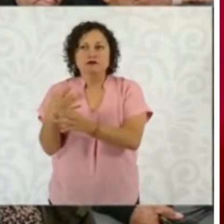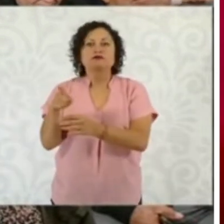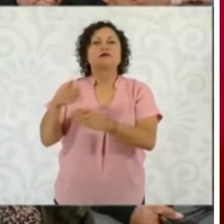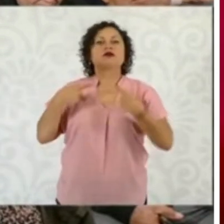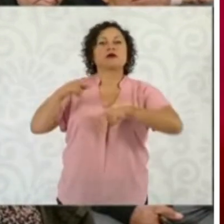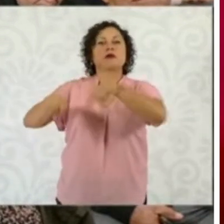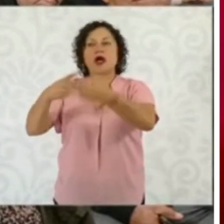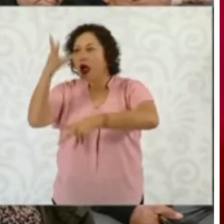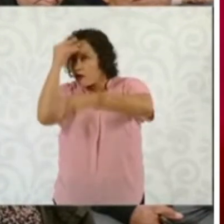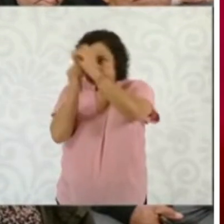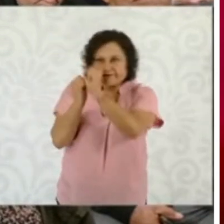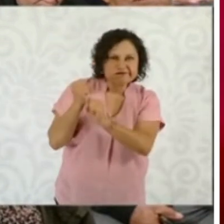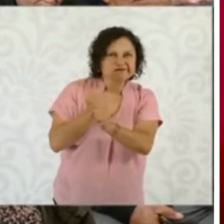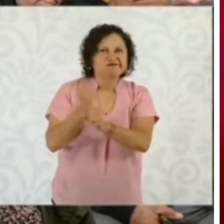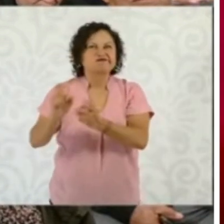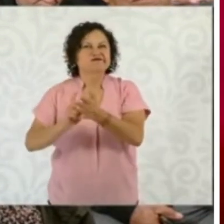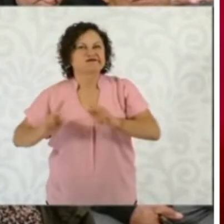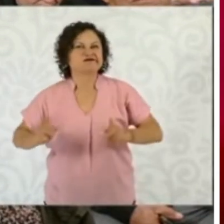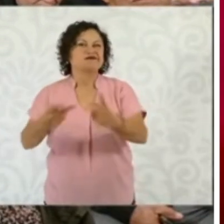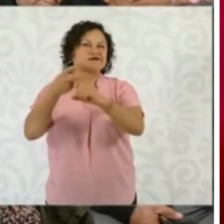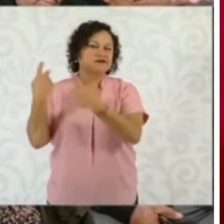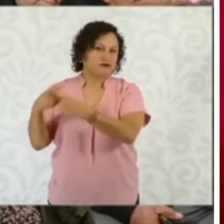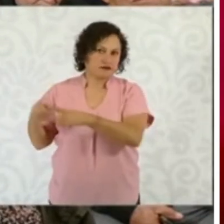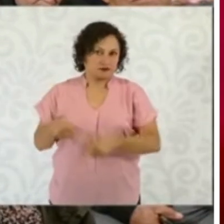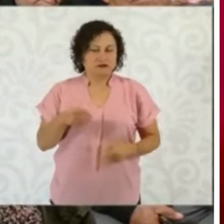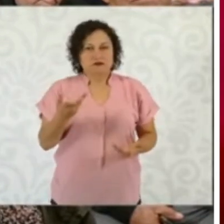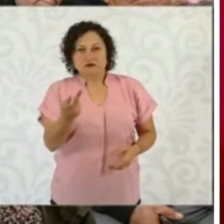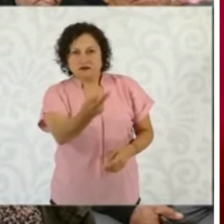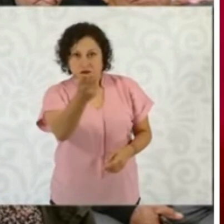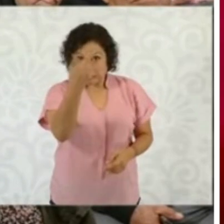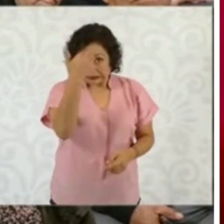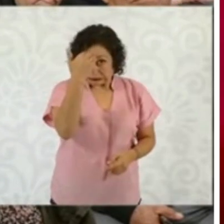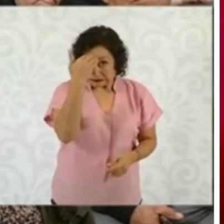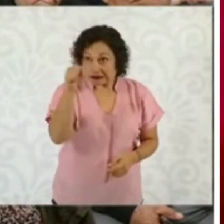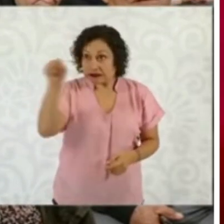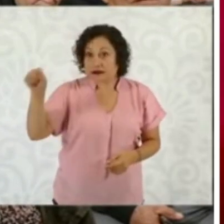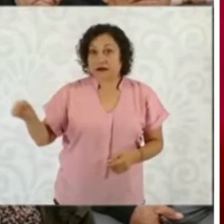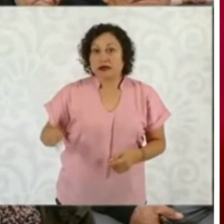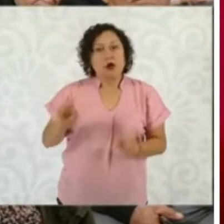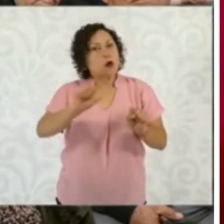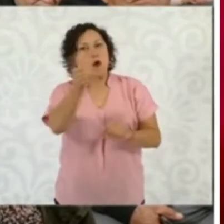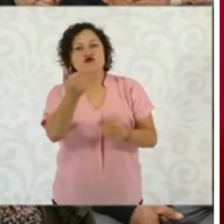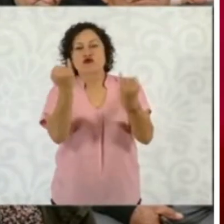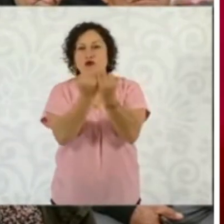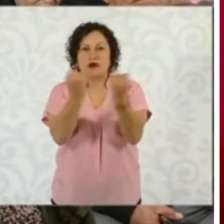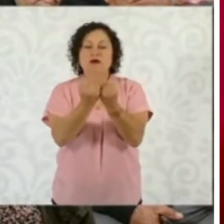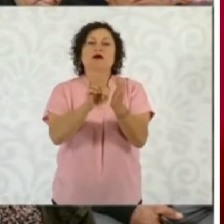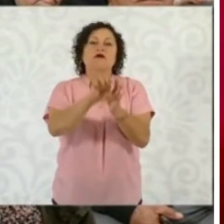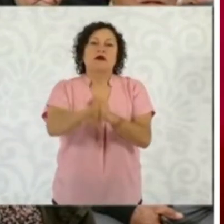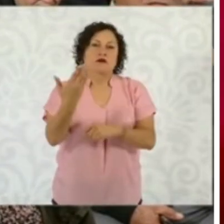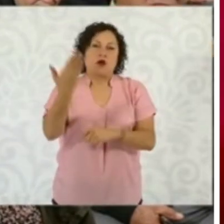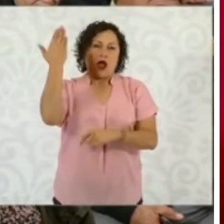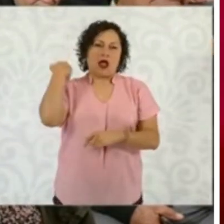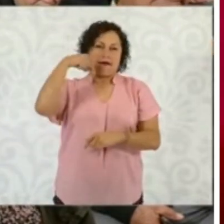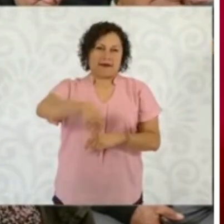entrenamiento. Preguntarle si usted tiene información sobre este tipo de campos con entrenamiento de fuerzas especiales tipo caivil que en su momento se reportó